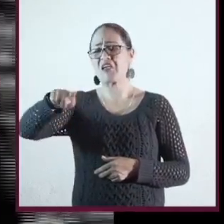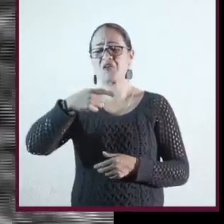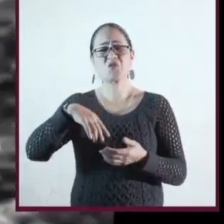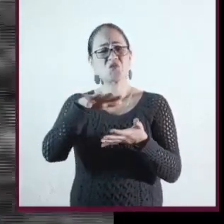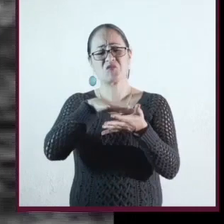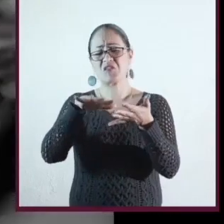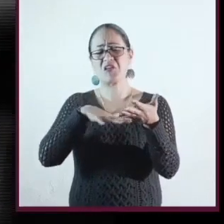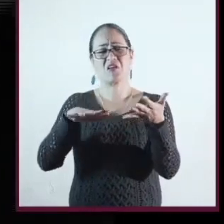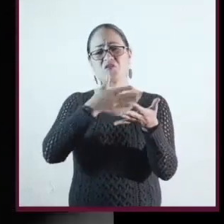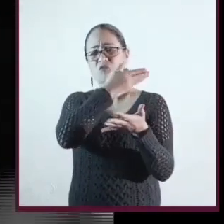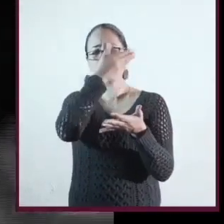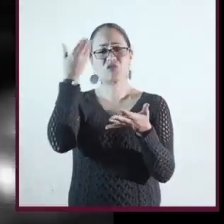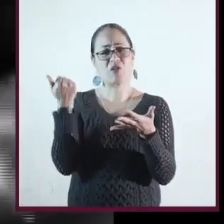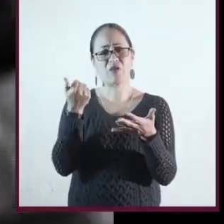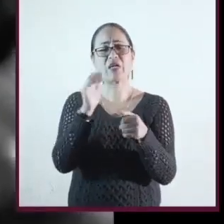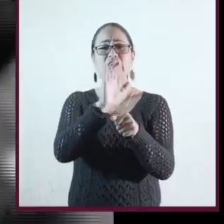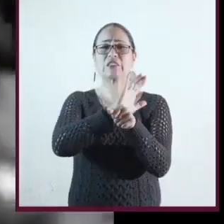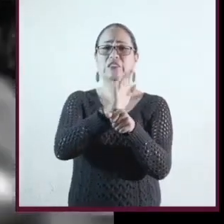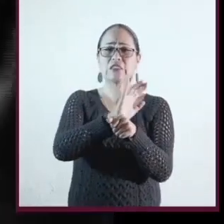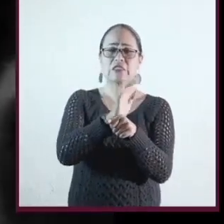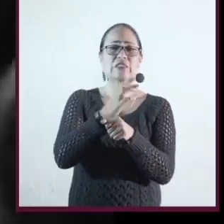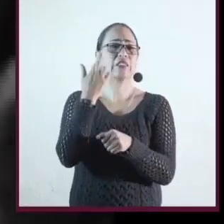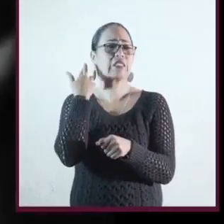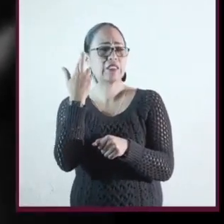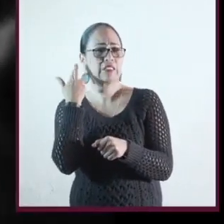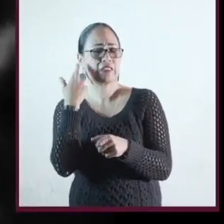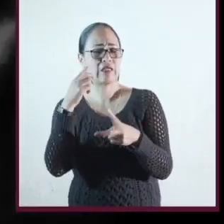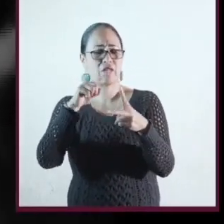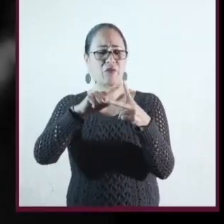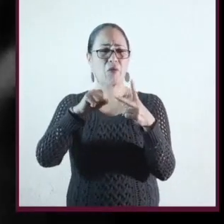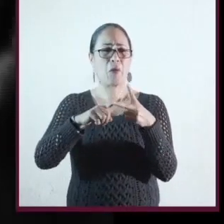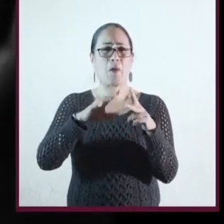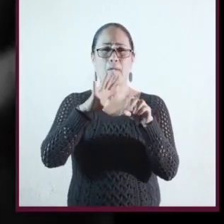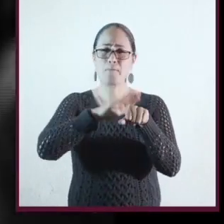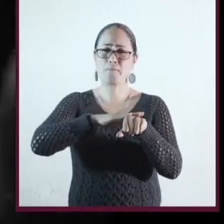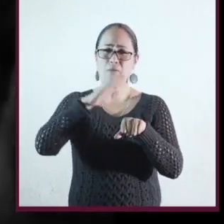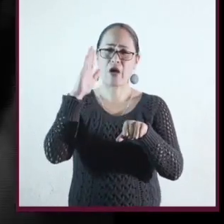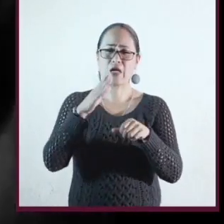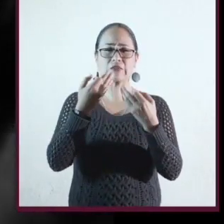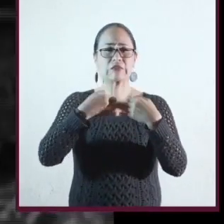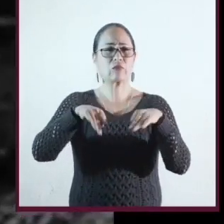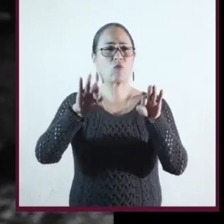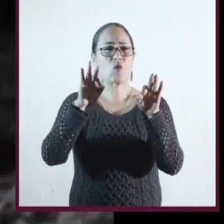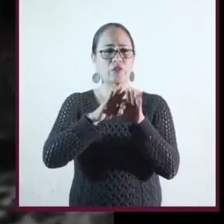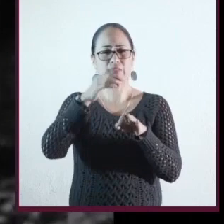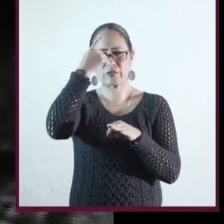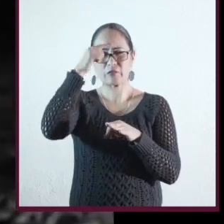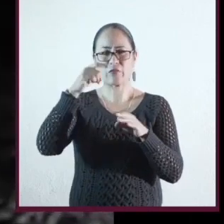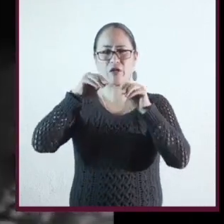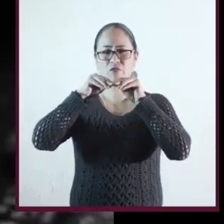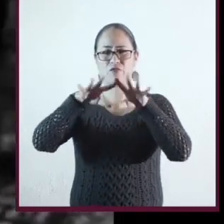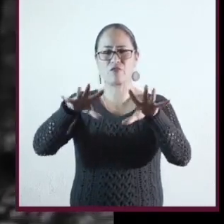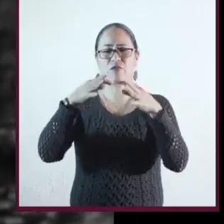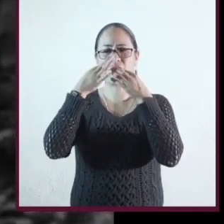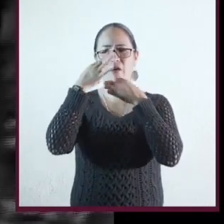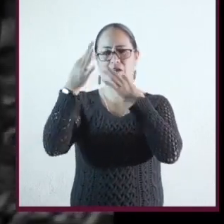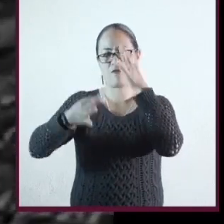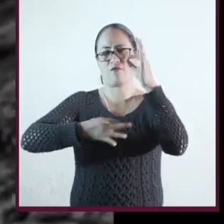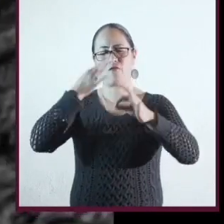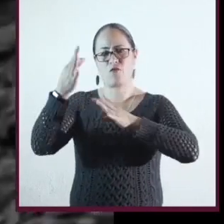de comunicación masiva más eficaces para informar, pero también para propagar ideas e idearios